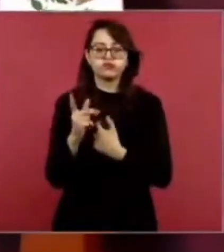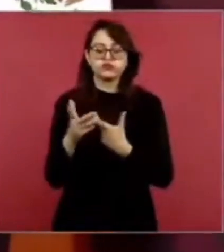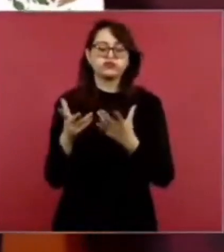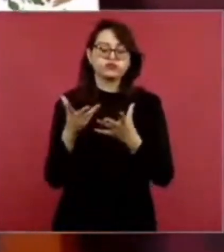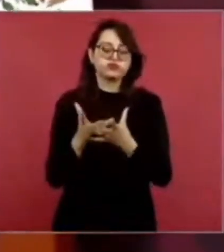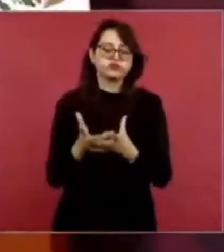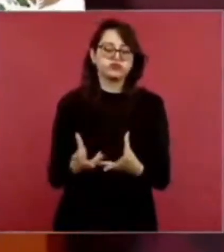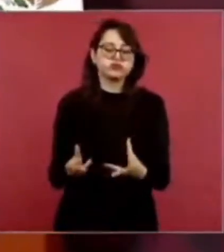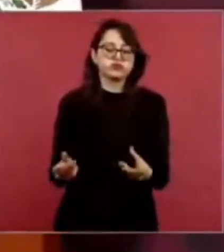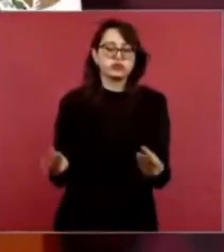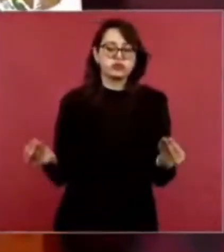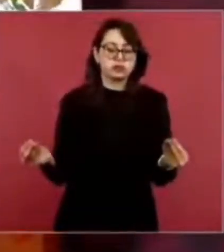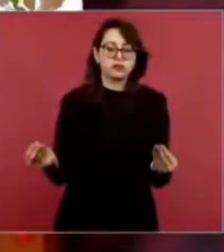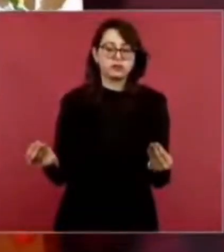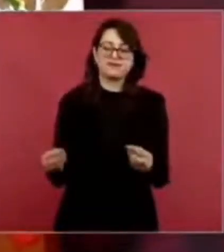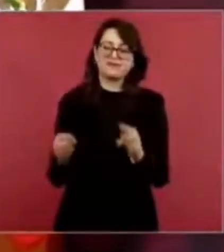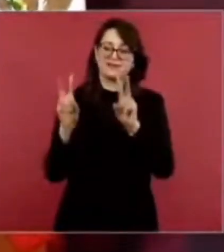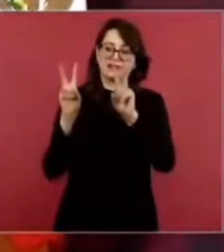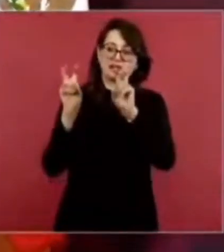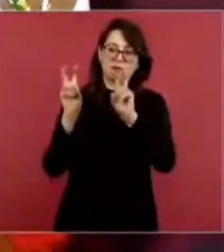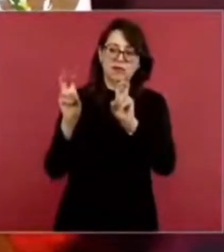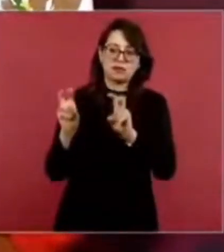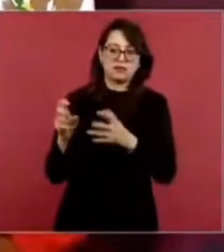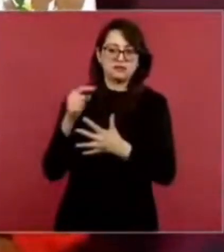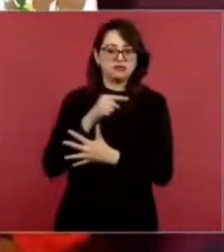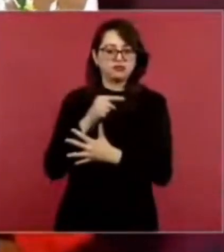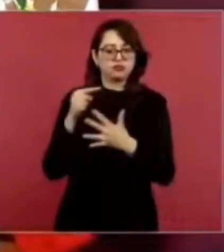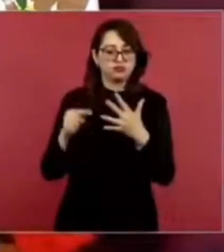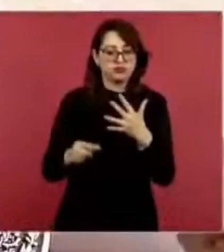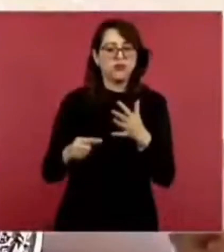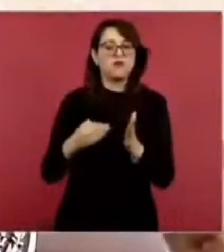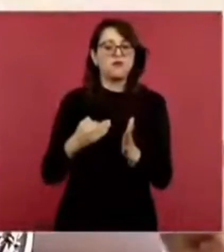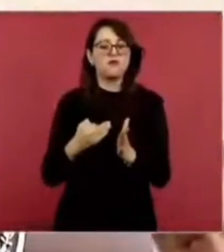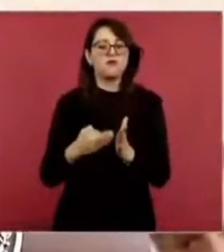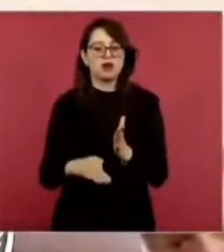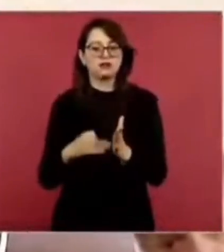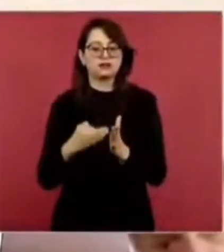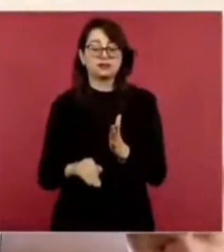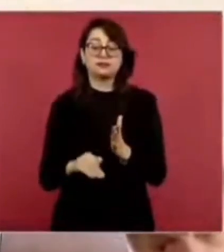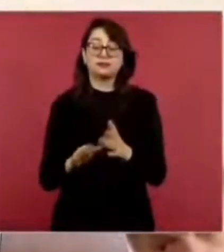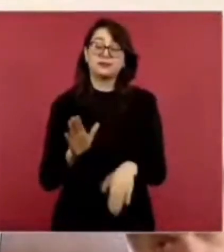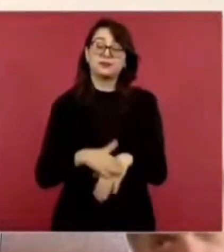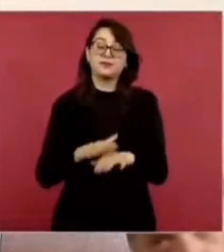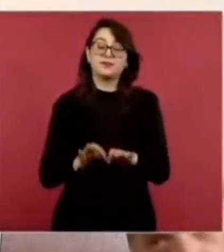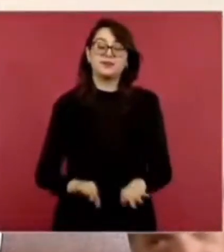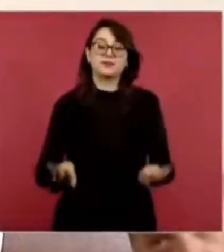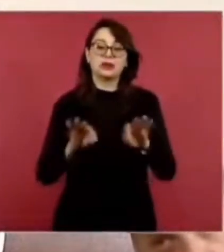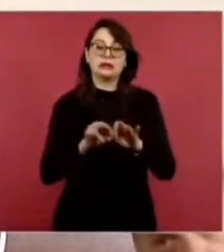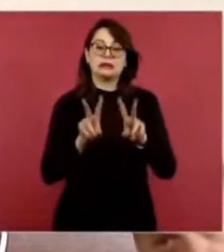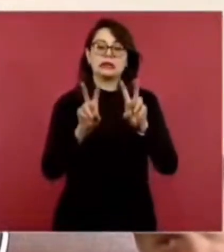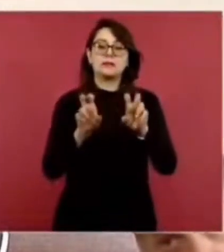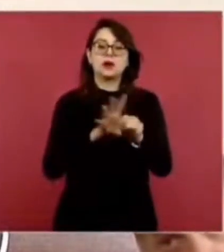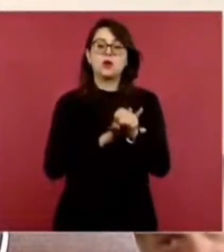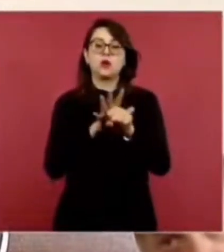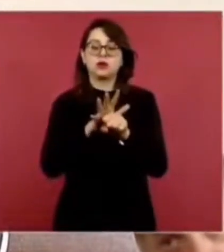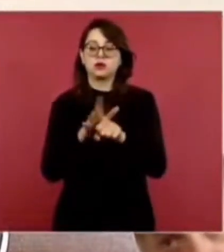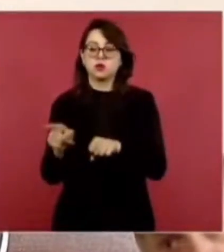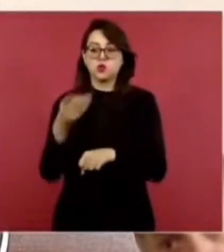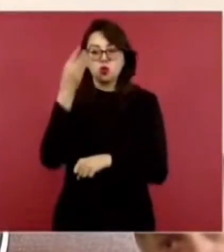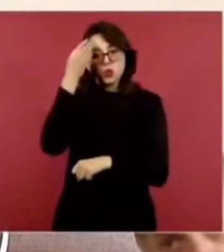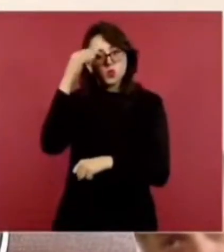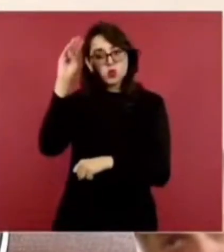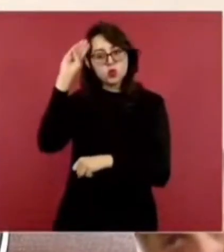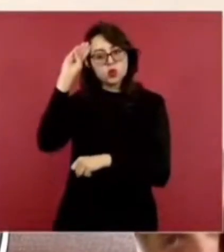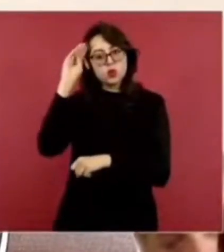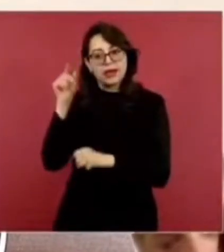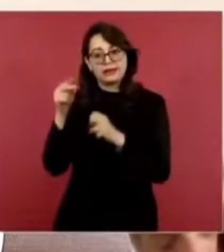temas pendientes, sobre todo lo relacionado con el bloqueo a Cuba, que